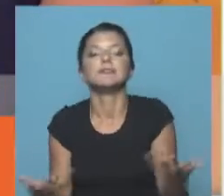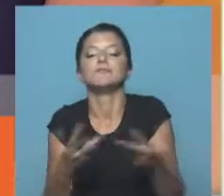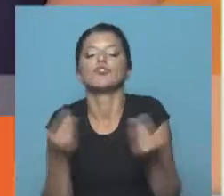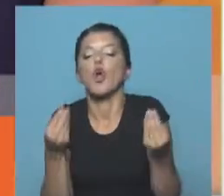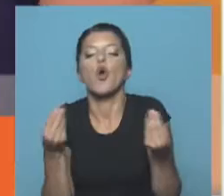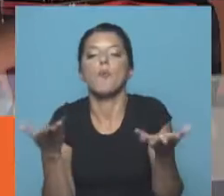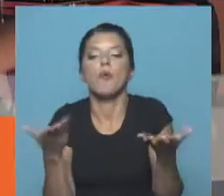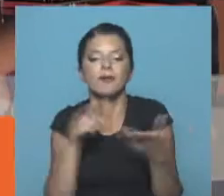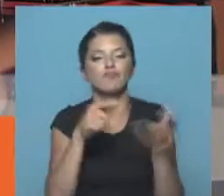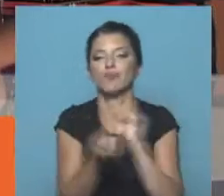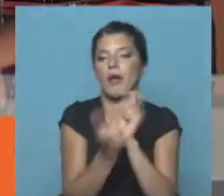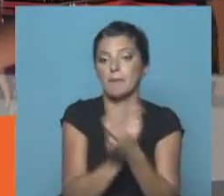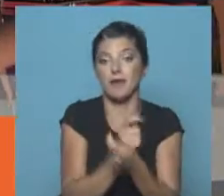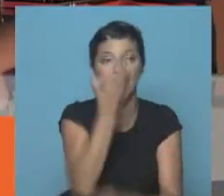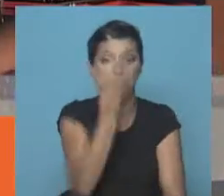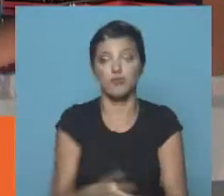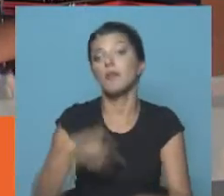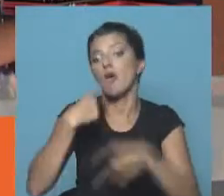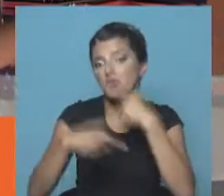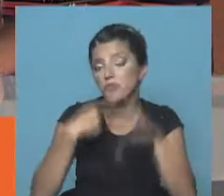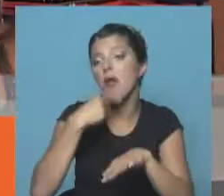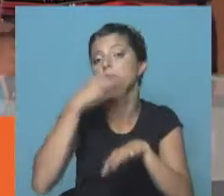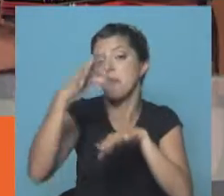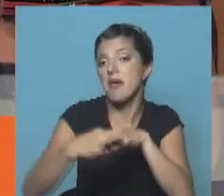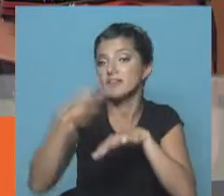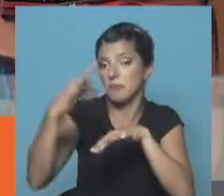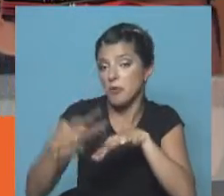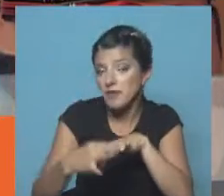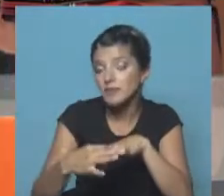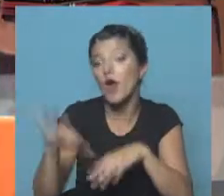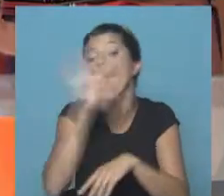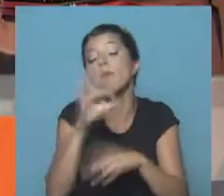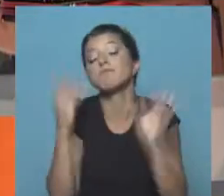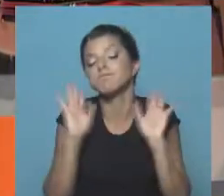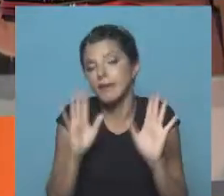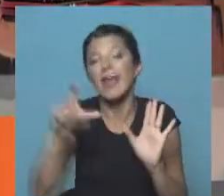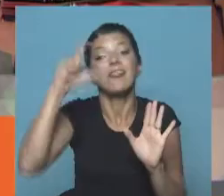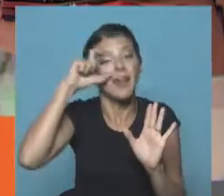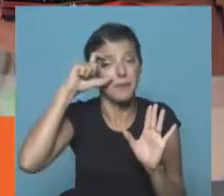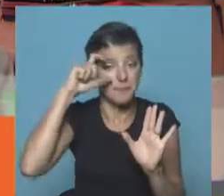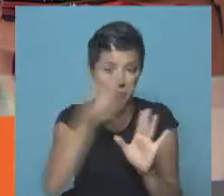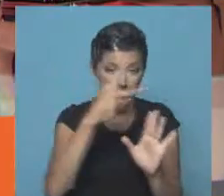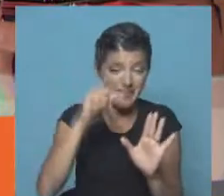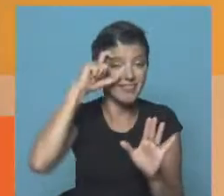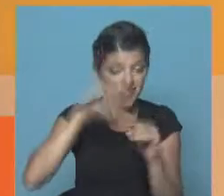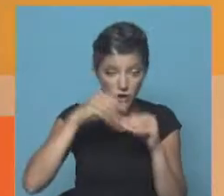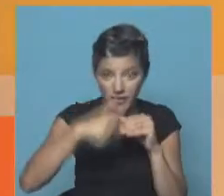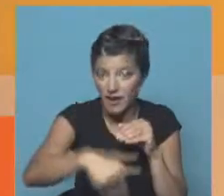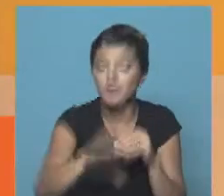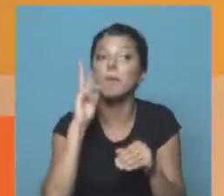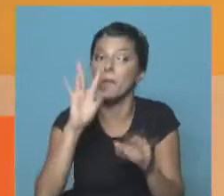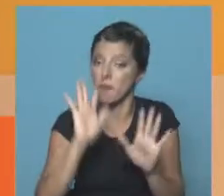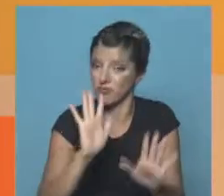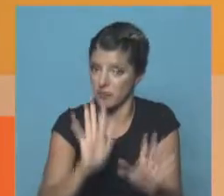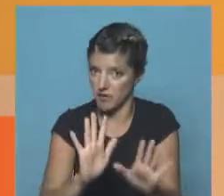¿cómo salir de eso? Él seguirá prometiendo, seguirá ejerciendo, lo veremos después del 20 de enero en función de lo que se puede, lo que